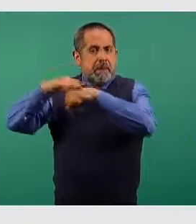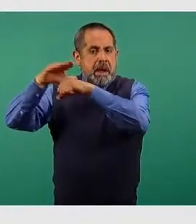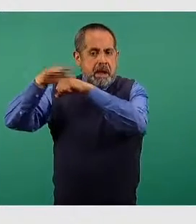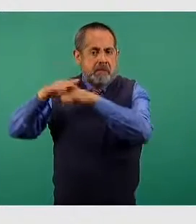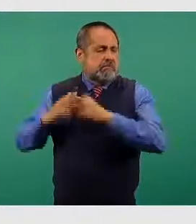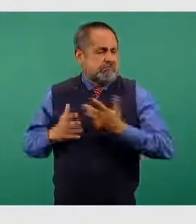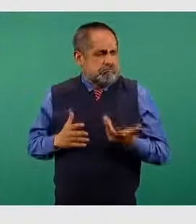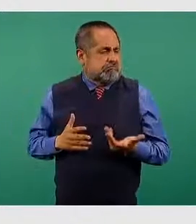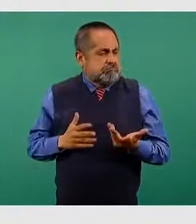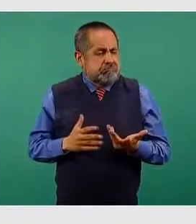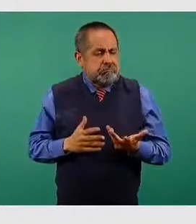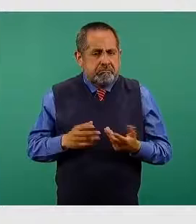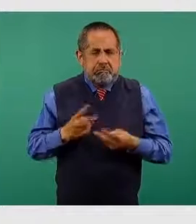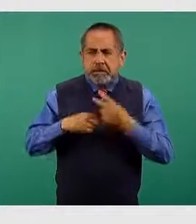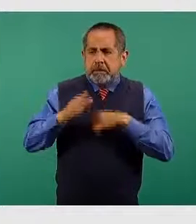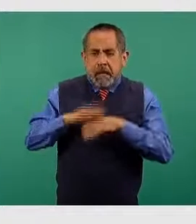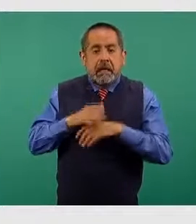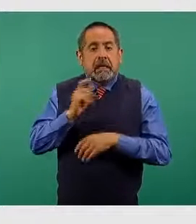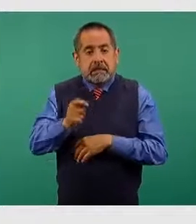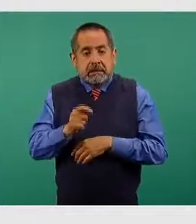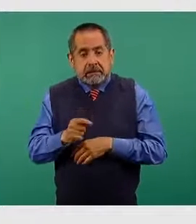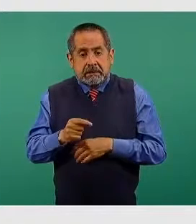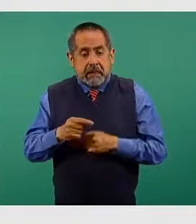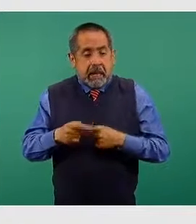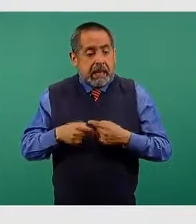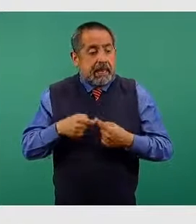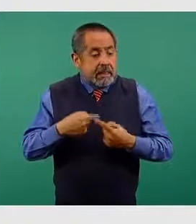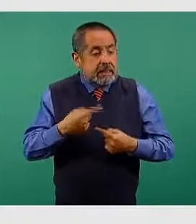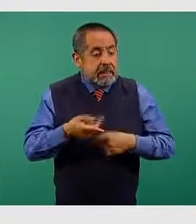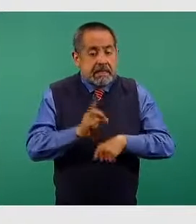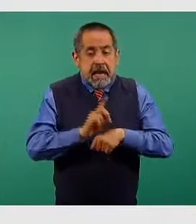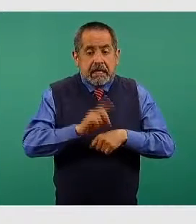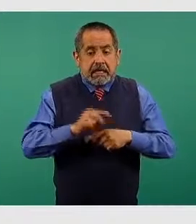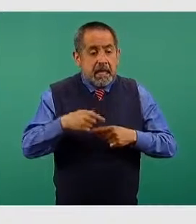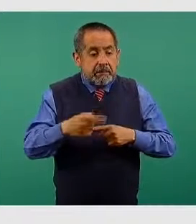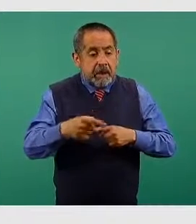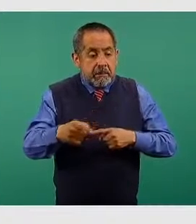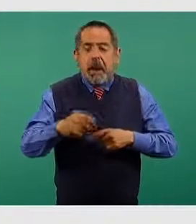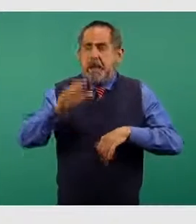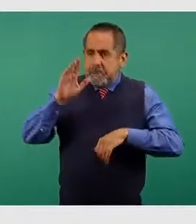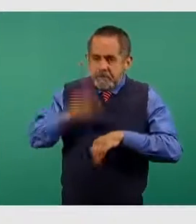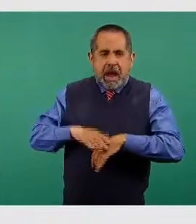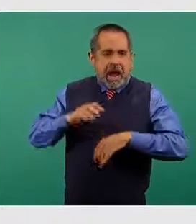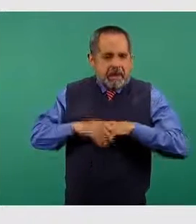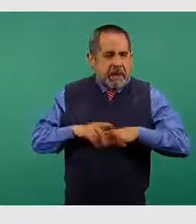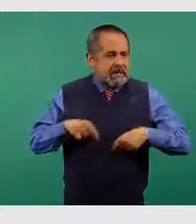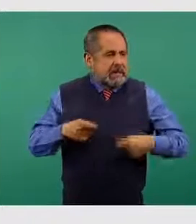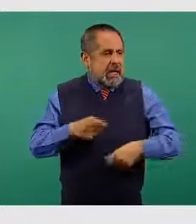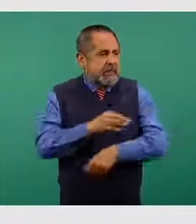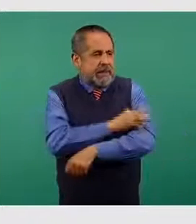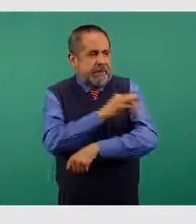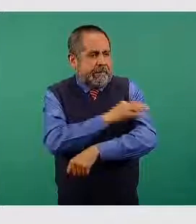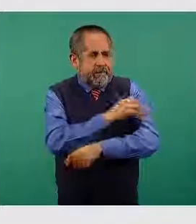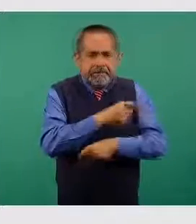todavía incrementándose en la medida que van pasando los días y van continuándose las aplicaciones de las vacunas.